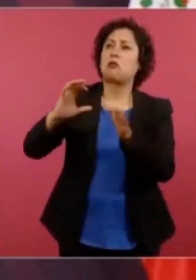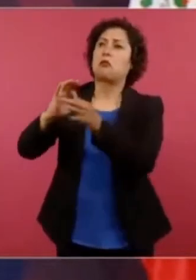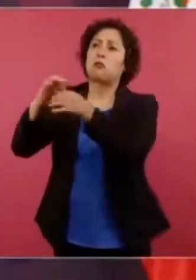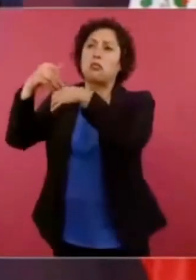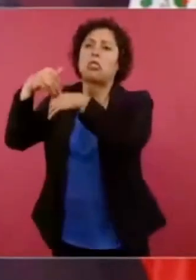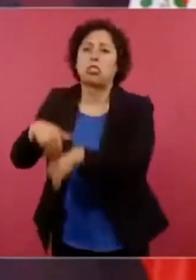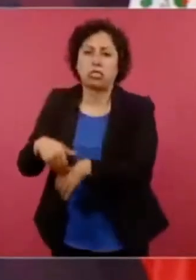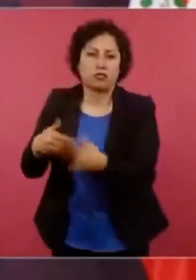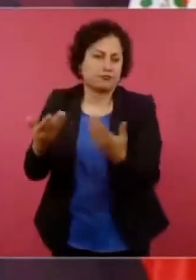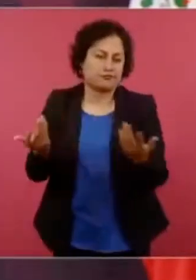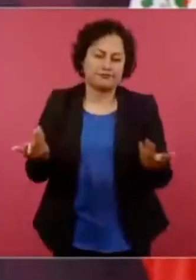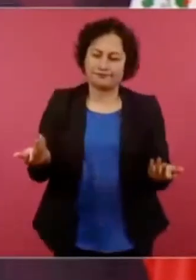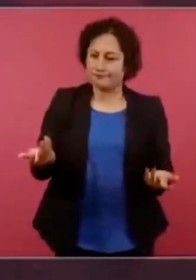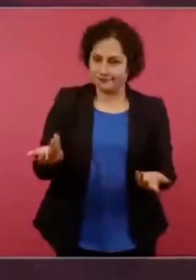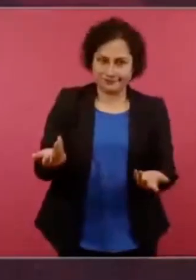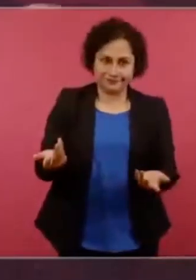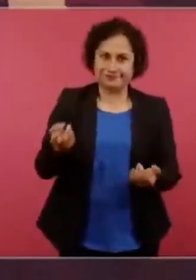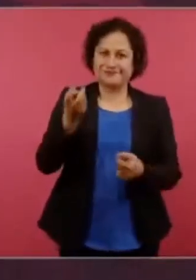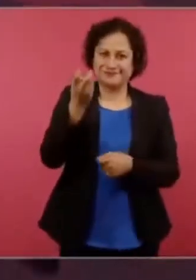por las convicciones,